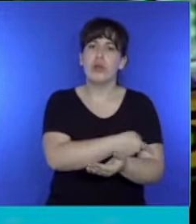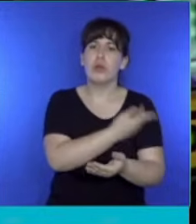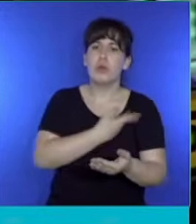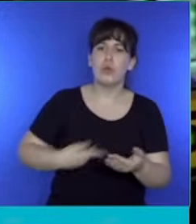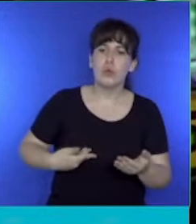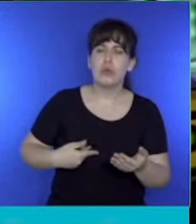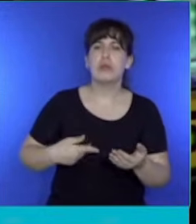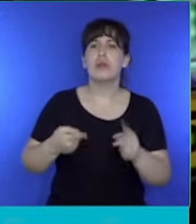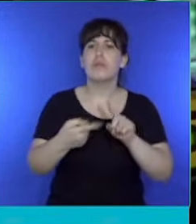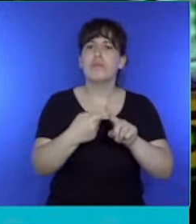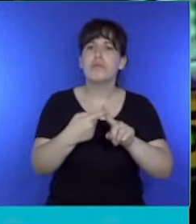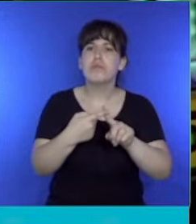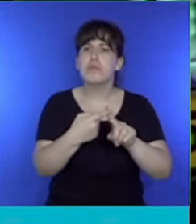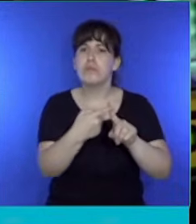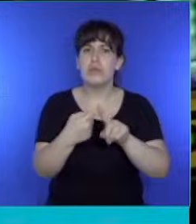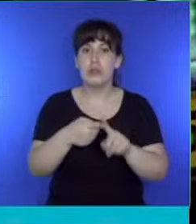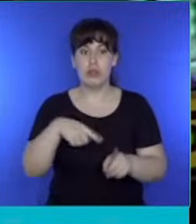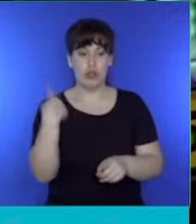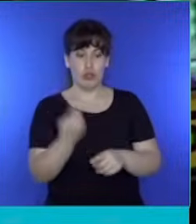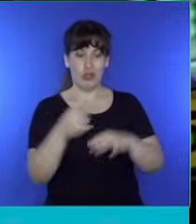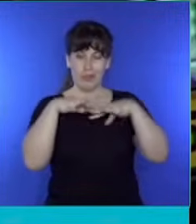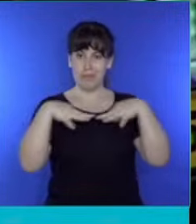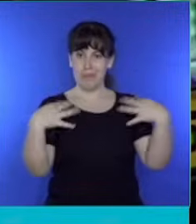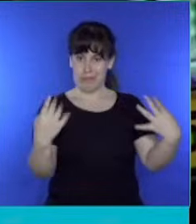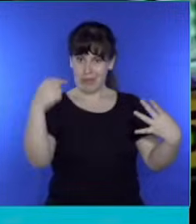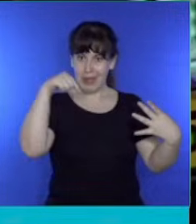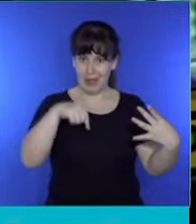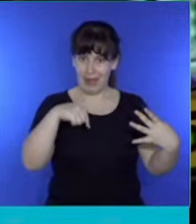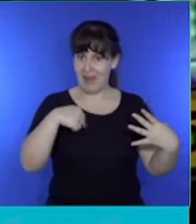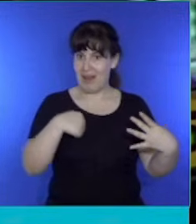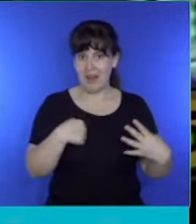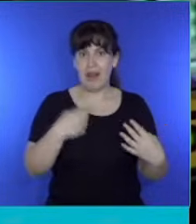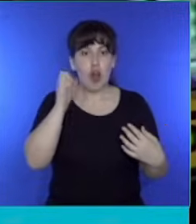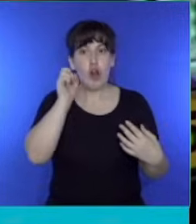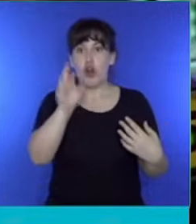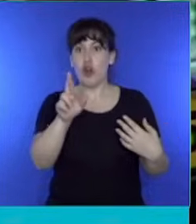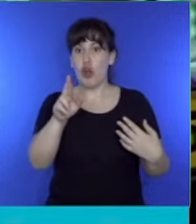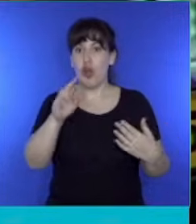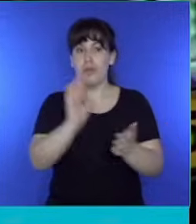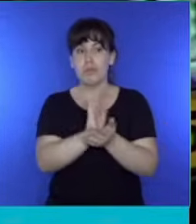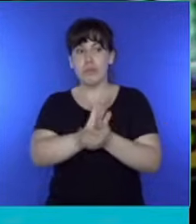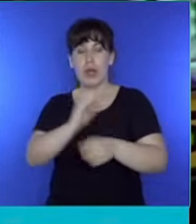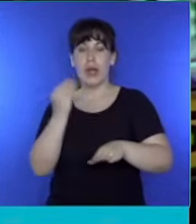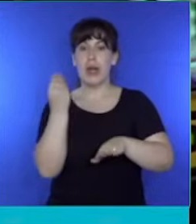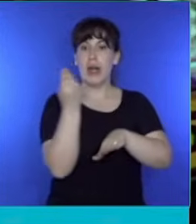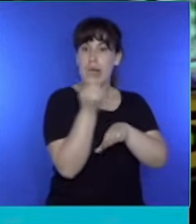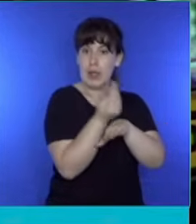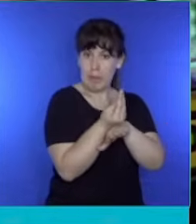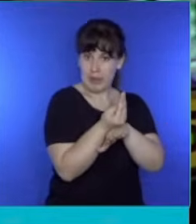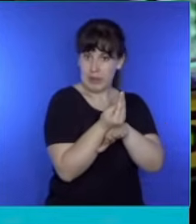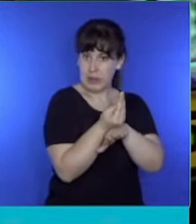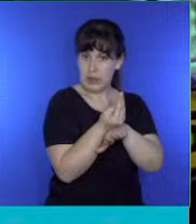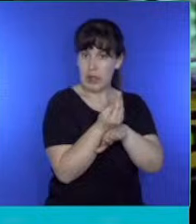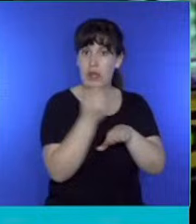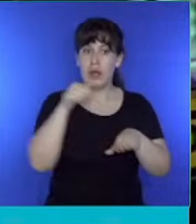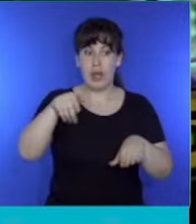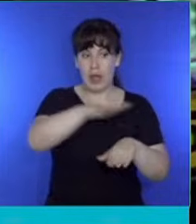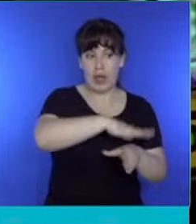como nosotros que estamos acá, nuestra función es representar a esos